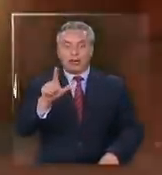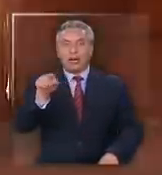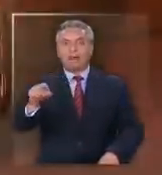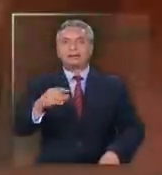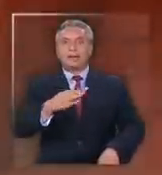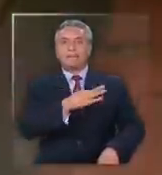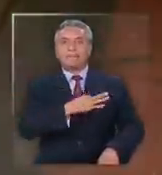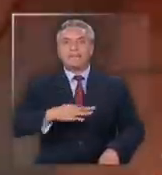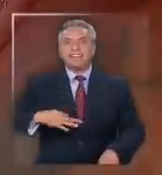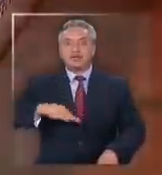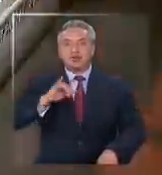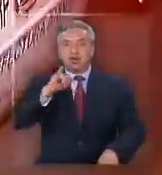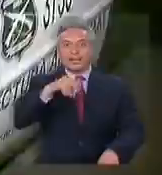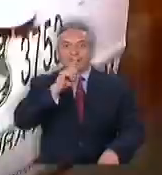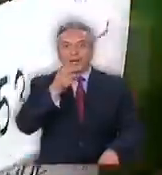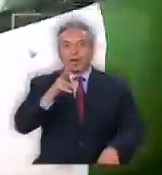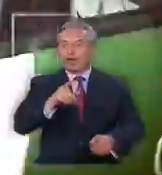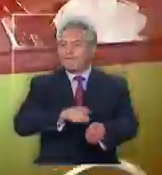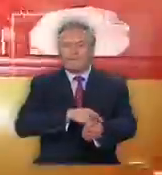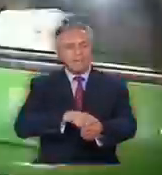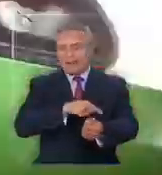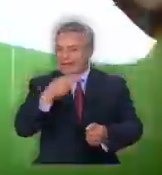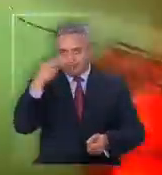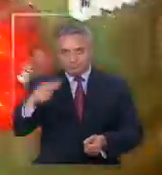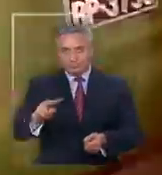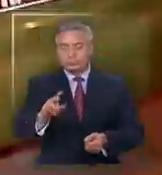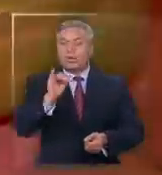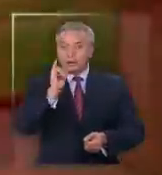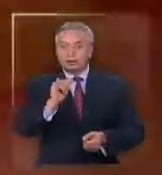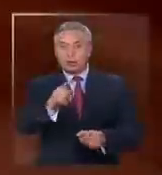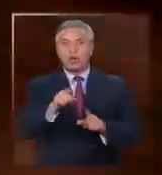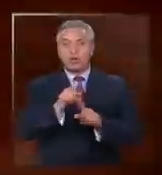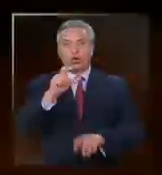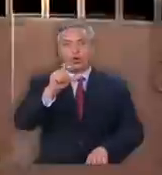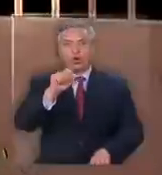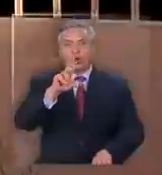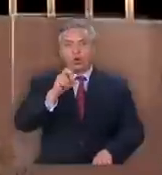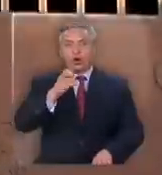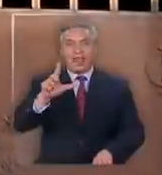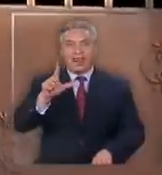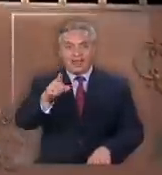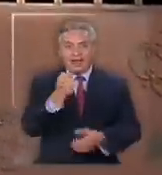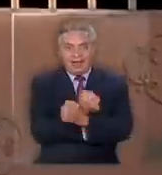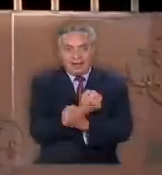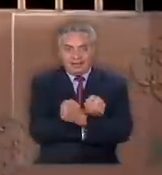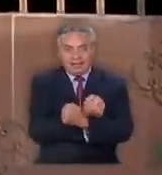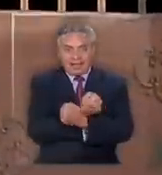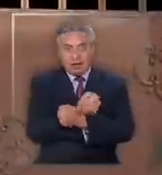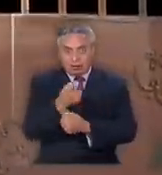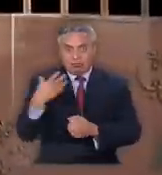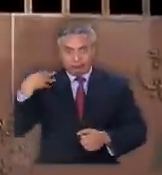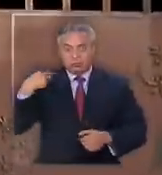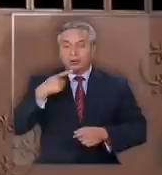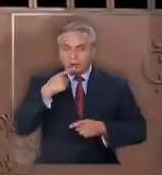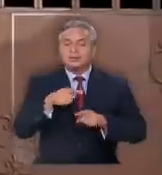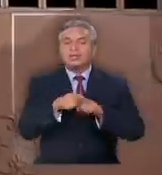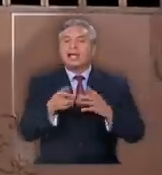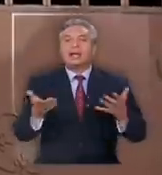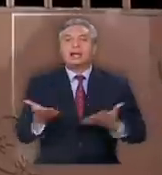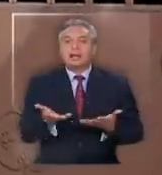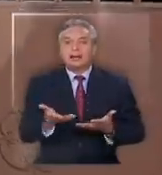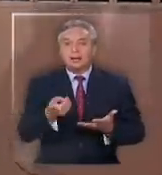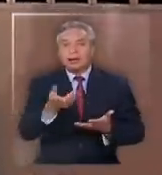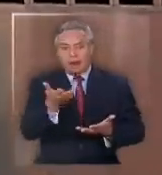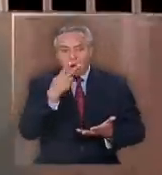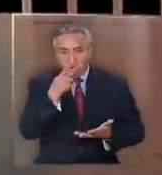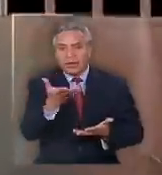del Interior, Andrés Chadwick. Hace poco conversamos con el coronel de carabineros que está a cargo de este procedimiento. Pasemos a escuchar qué fue lo